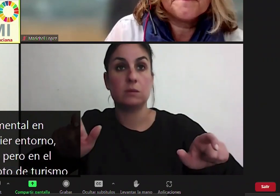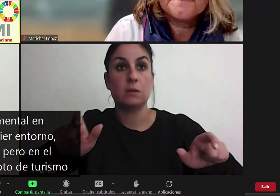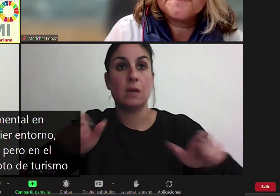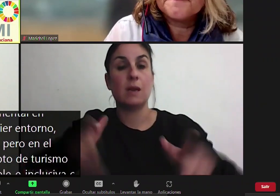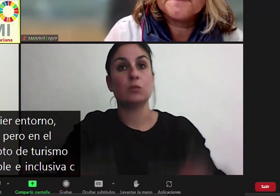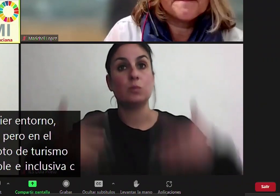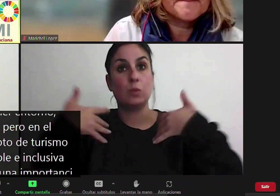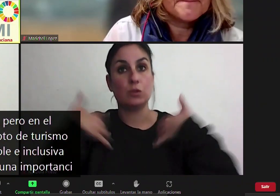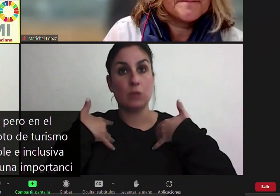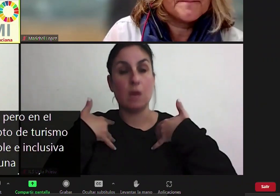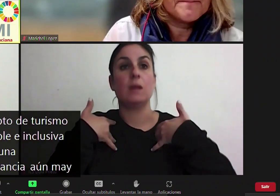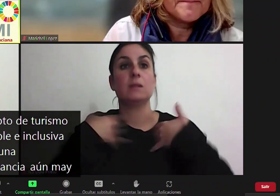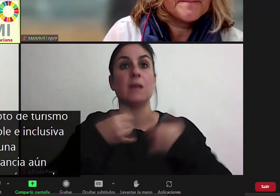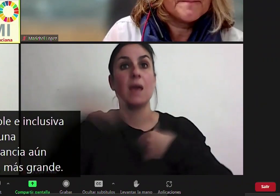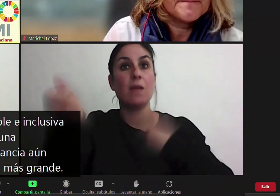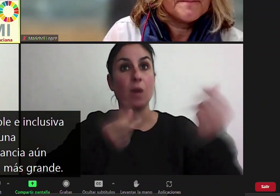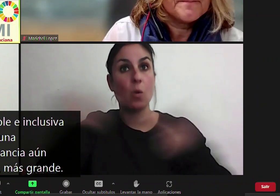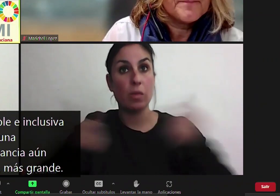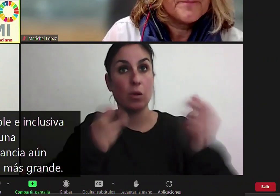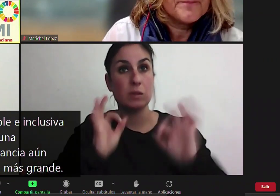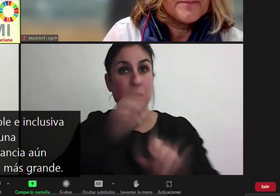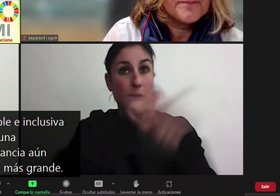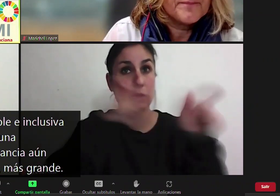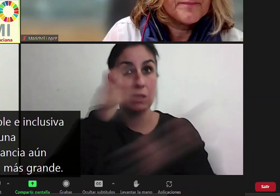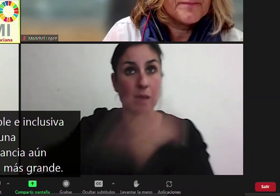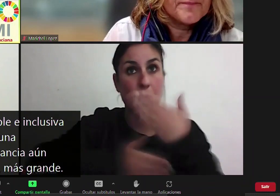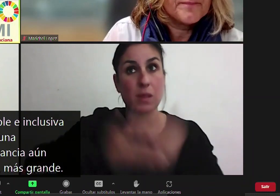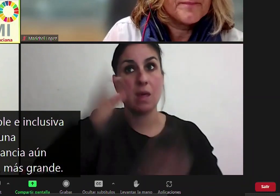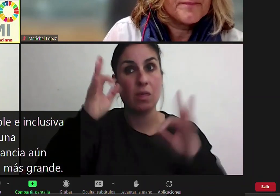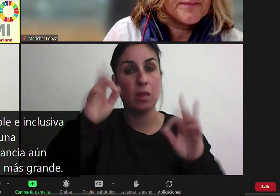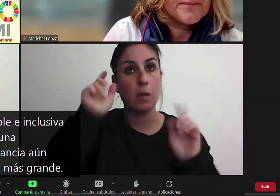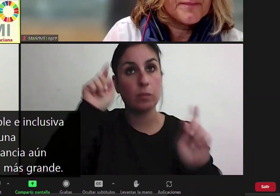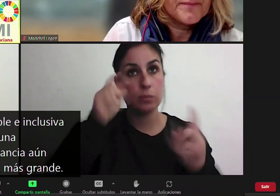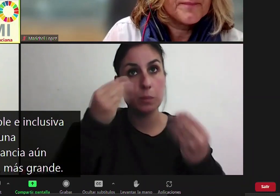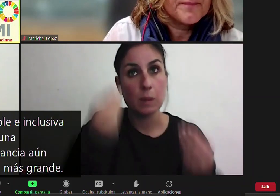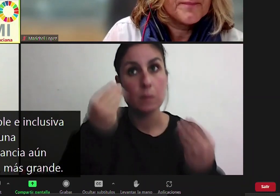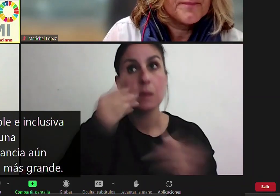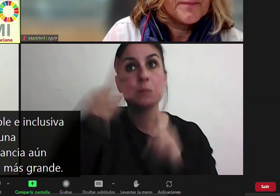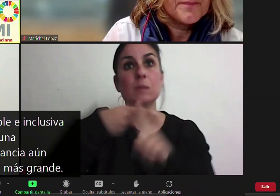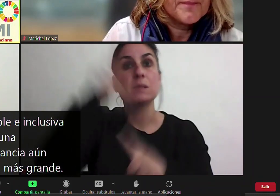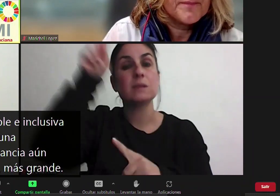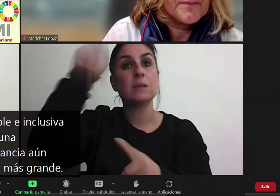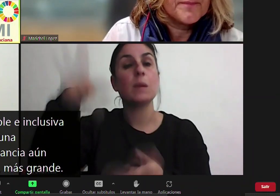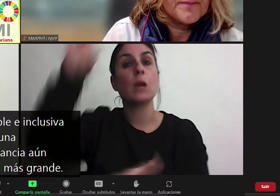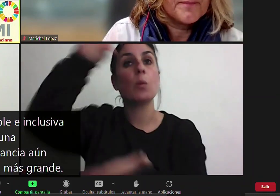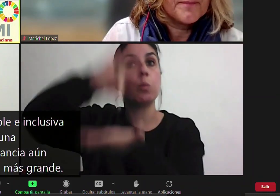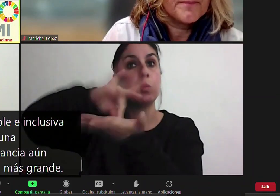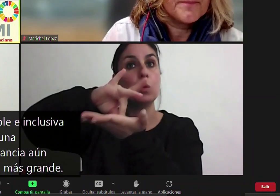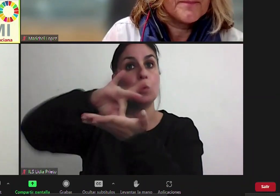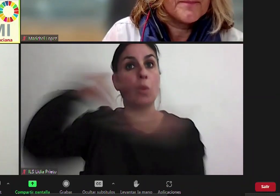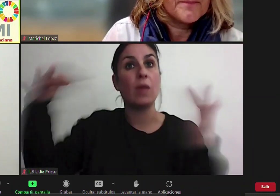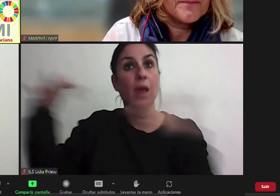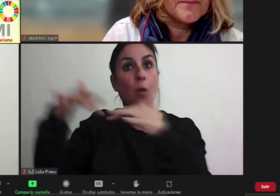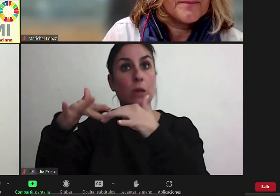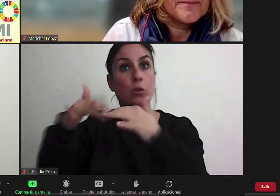personas con discapacidad. La identificación muy bien de los puntos de encuentro accesibles en caso de